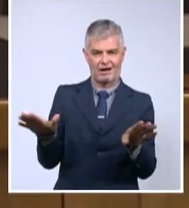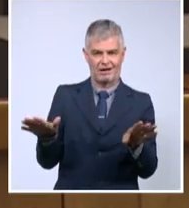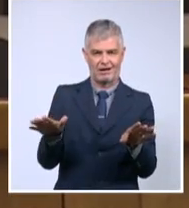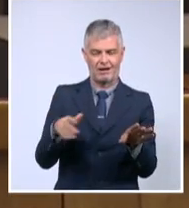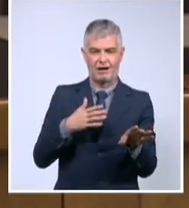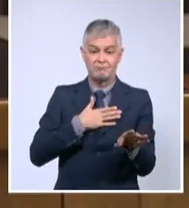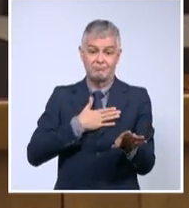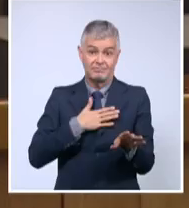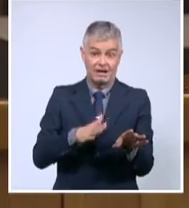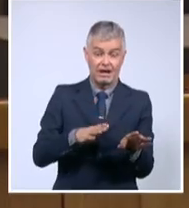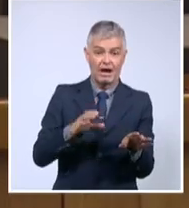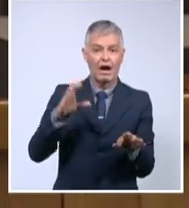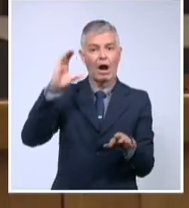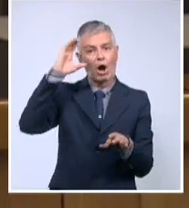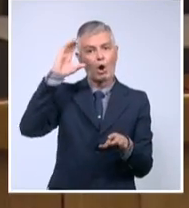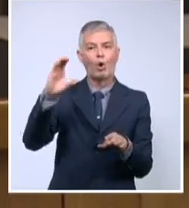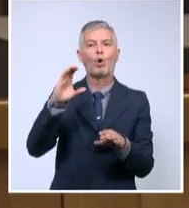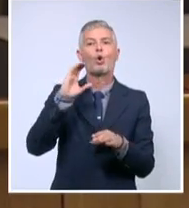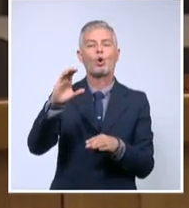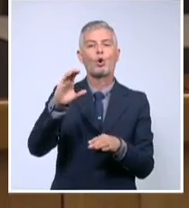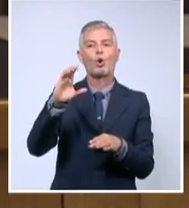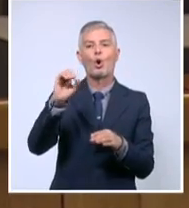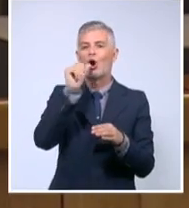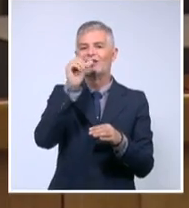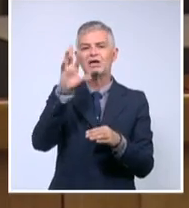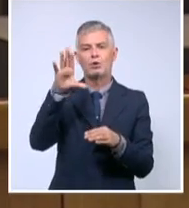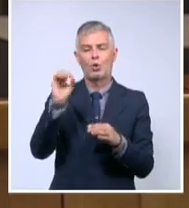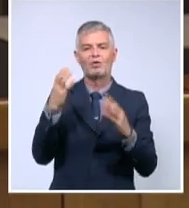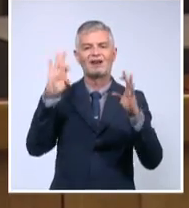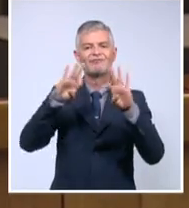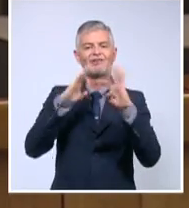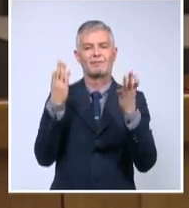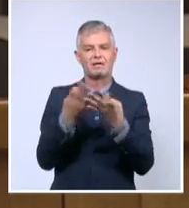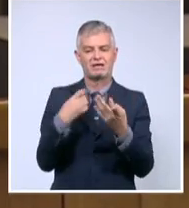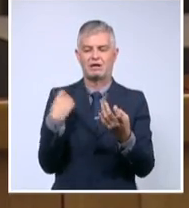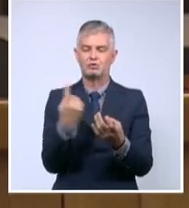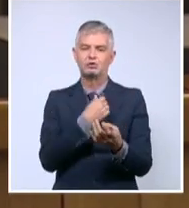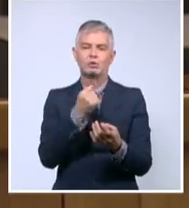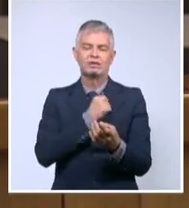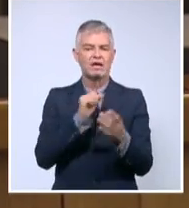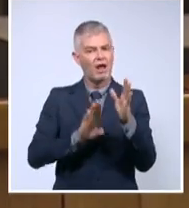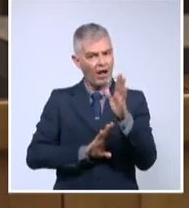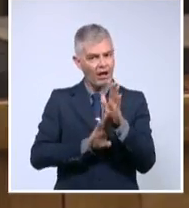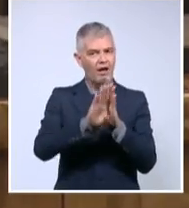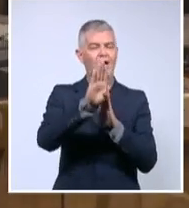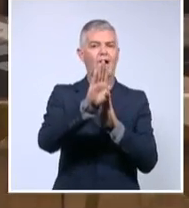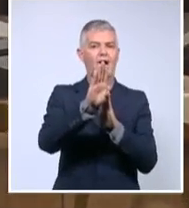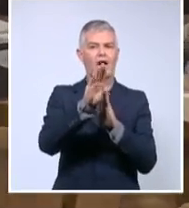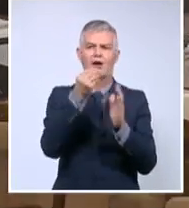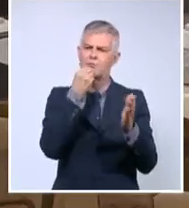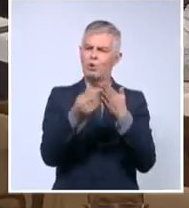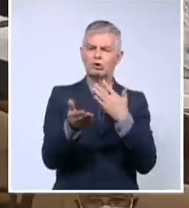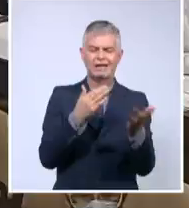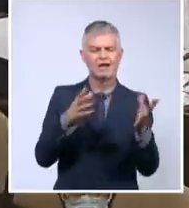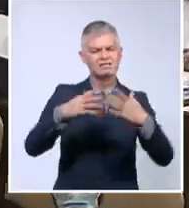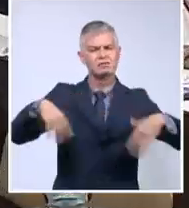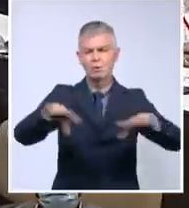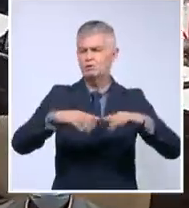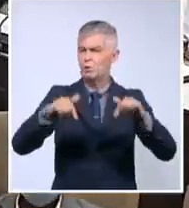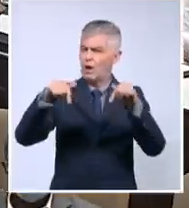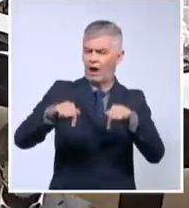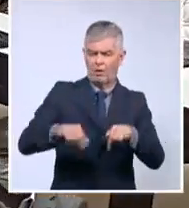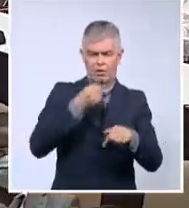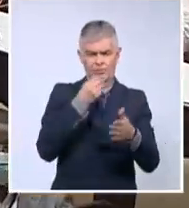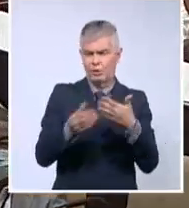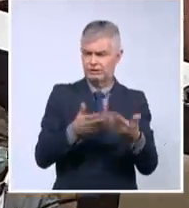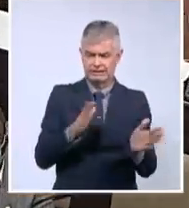particular del Código de las Familias, nos mantenemos en el empeño de avanzar en todo lo necesario a pesar de las circunstancias actuales.